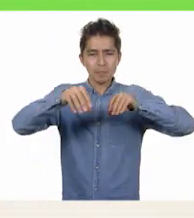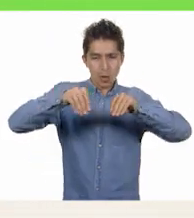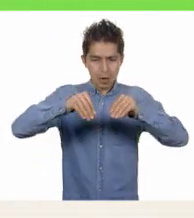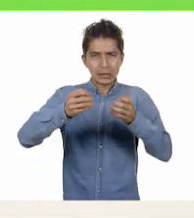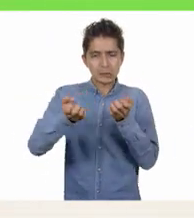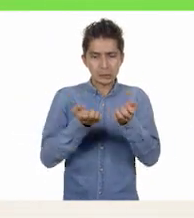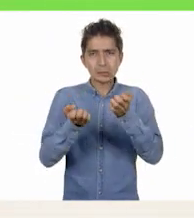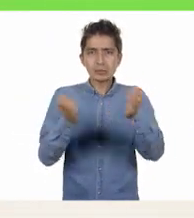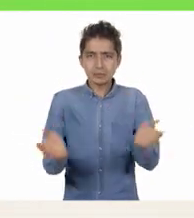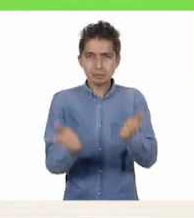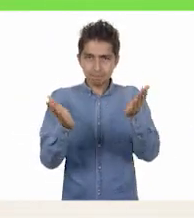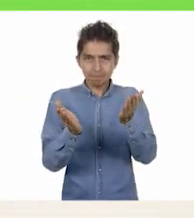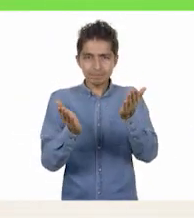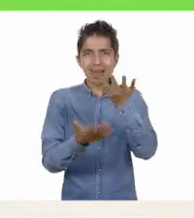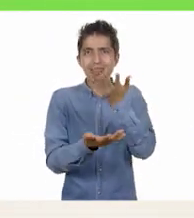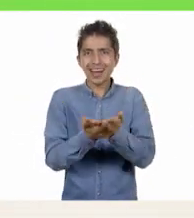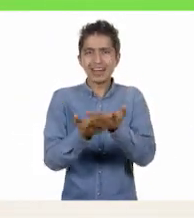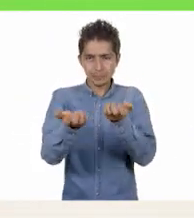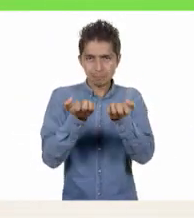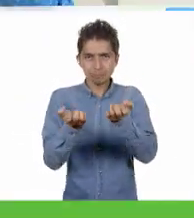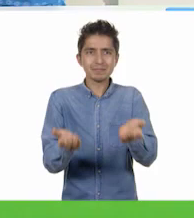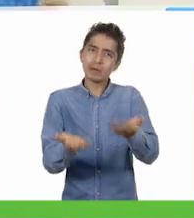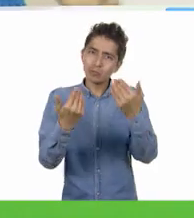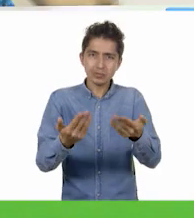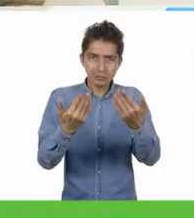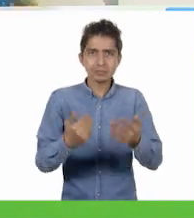con la siguiente pausa activa. ¡Vamos!